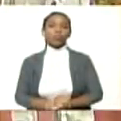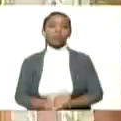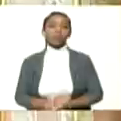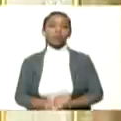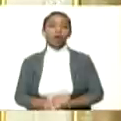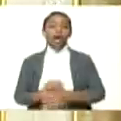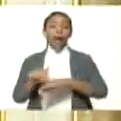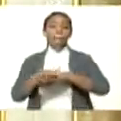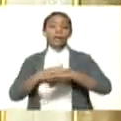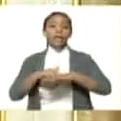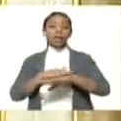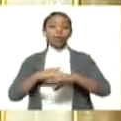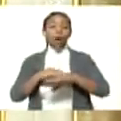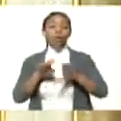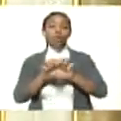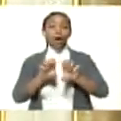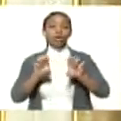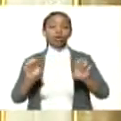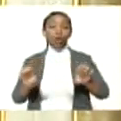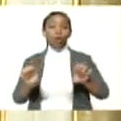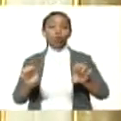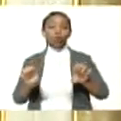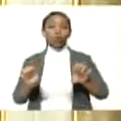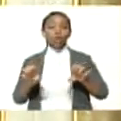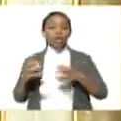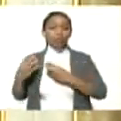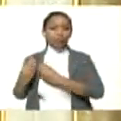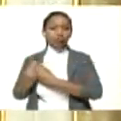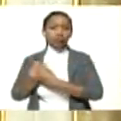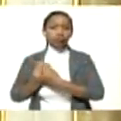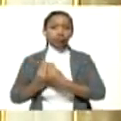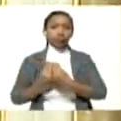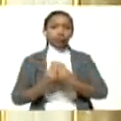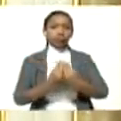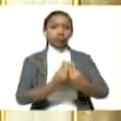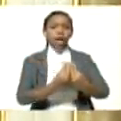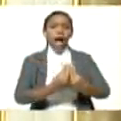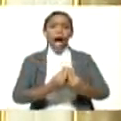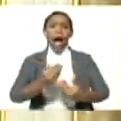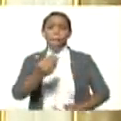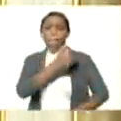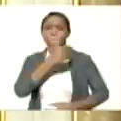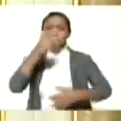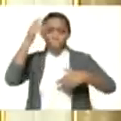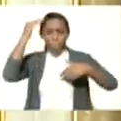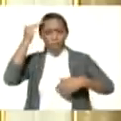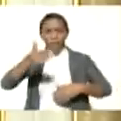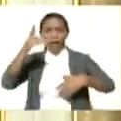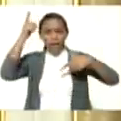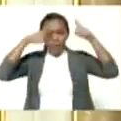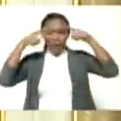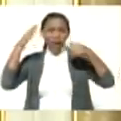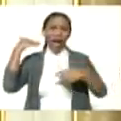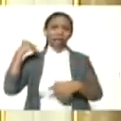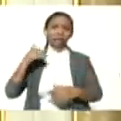Fue el ministro de Educación que acompañó al comandante Hugo Chávez